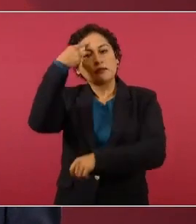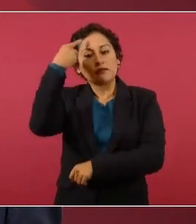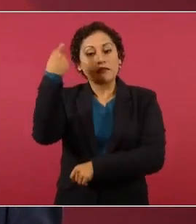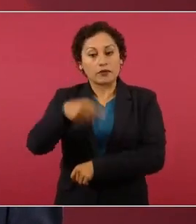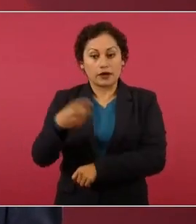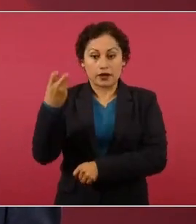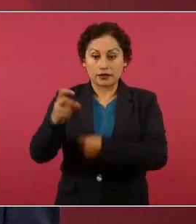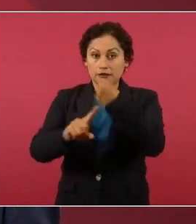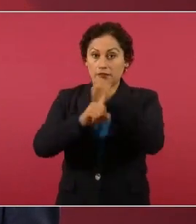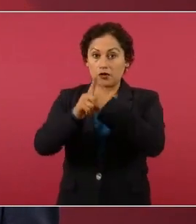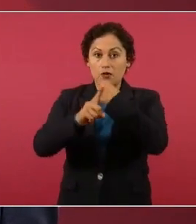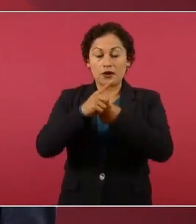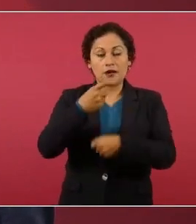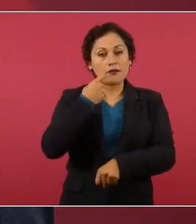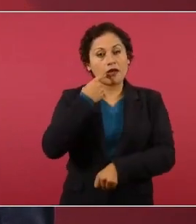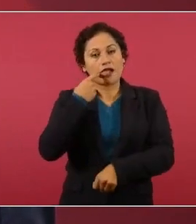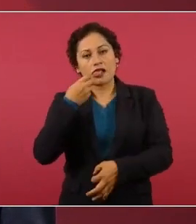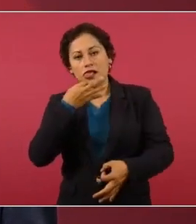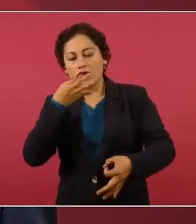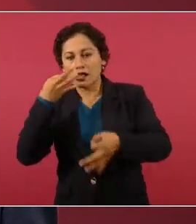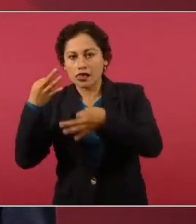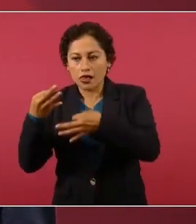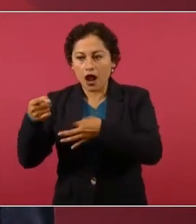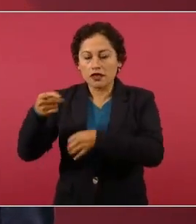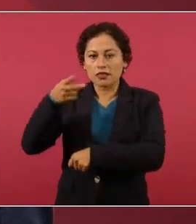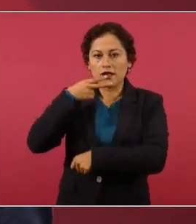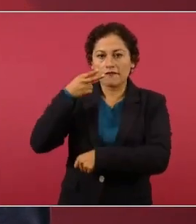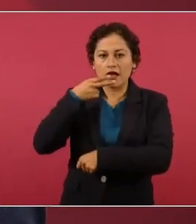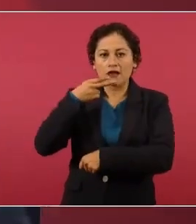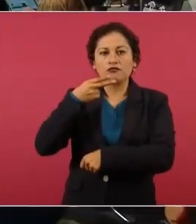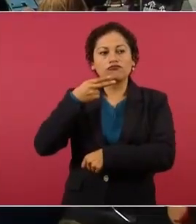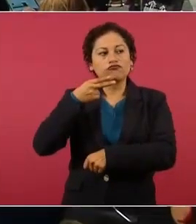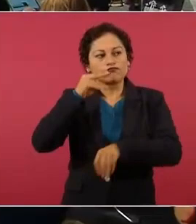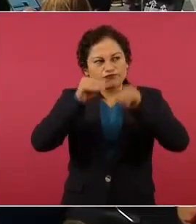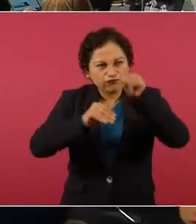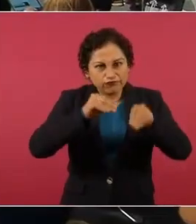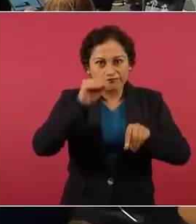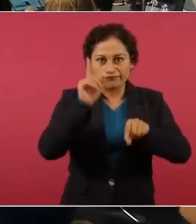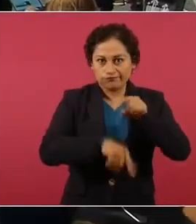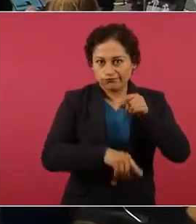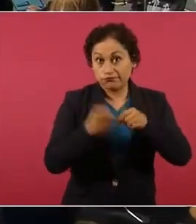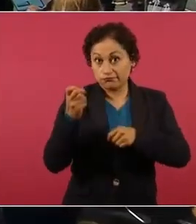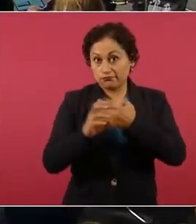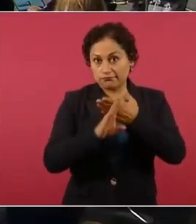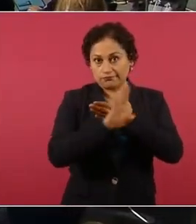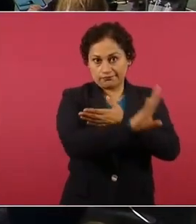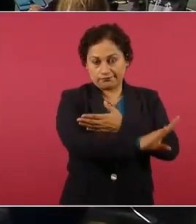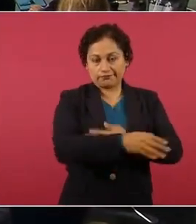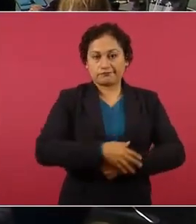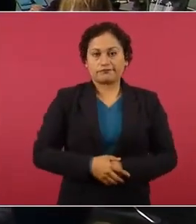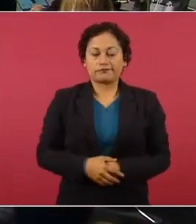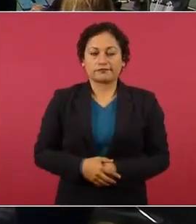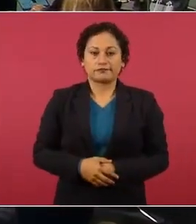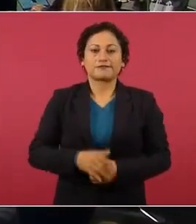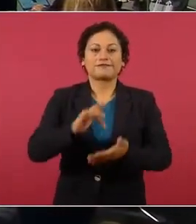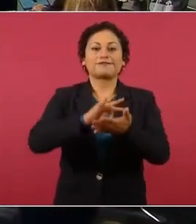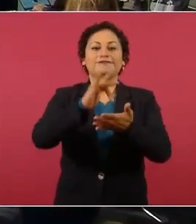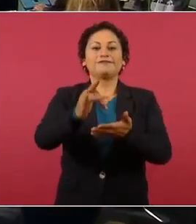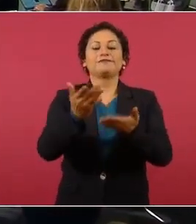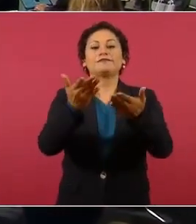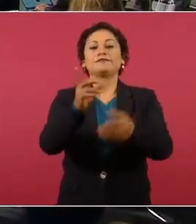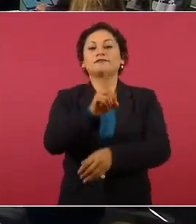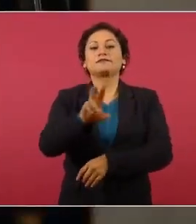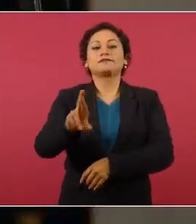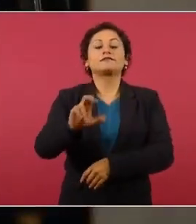este problema de adicción al tabaco, que es una sustancia muy, muy nociva. Gracias. Gracias, doctor Gatell. Y